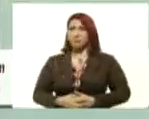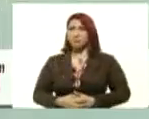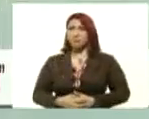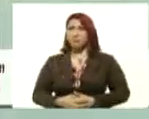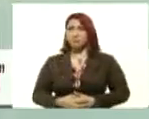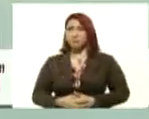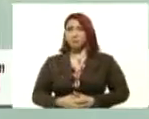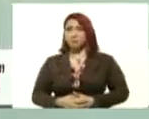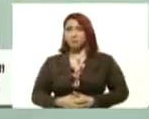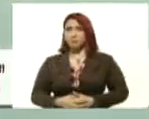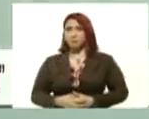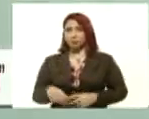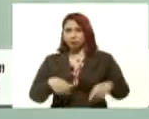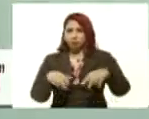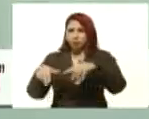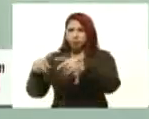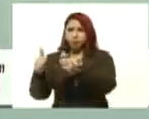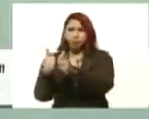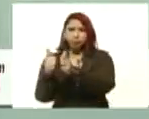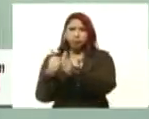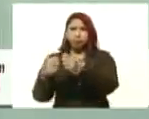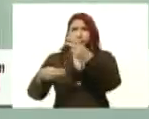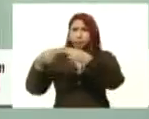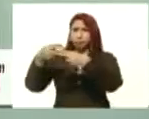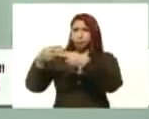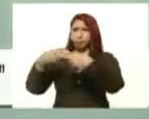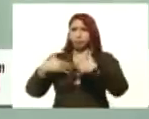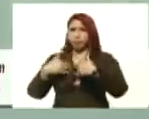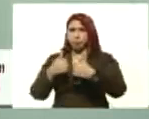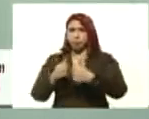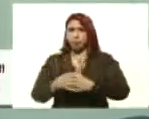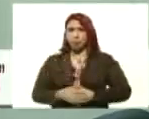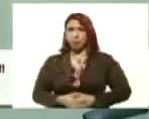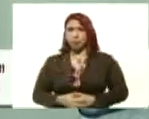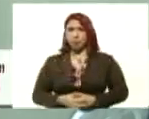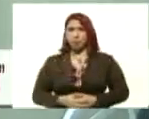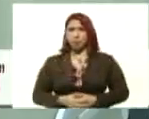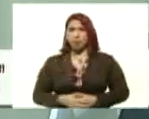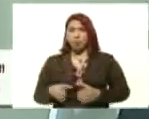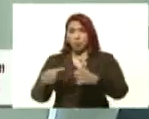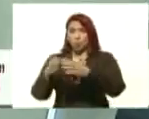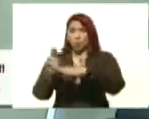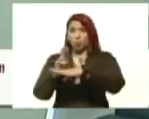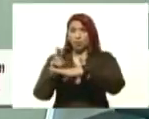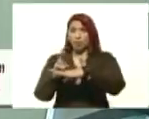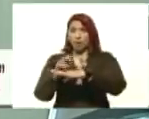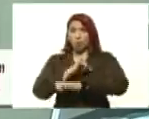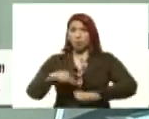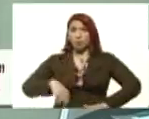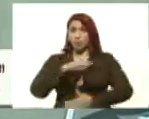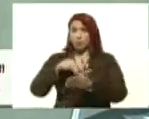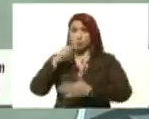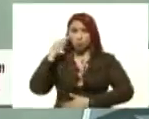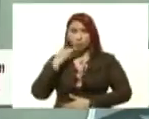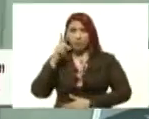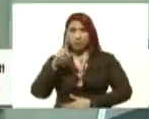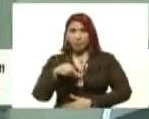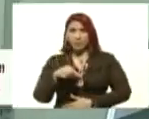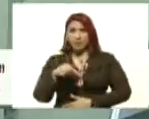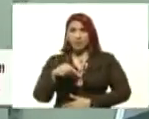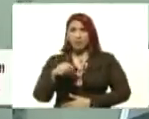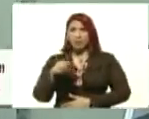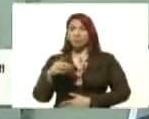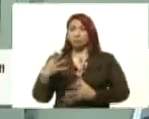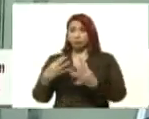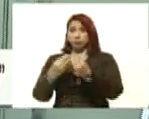lado se construyó para la seguridad una unidad de la Guardia Nacional y las guerreras que nos